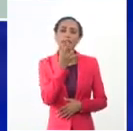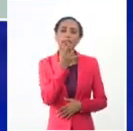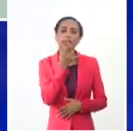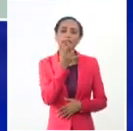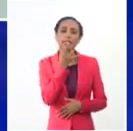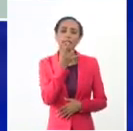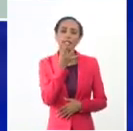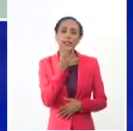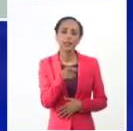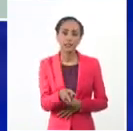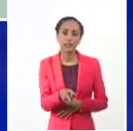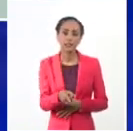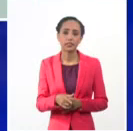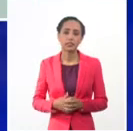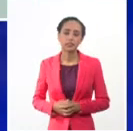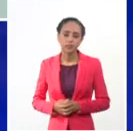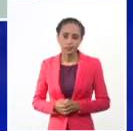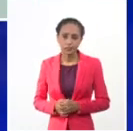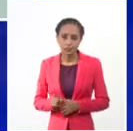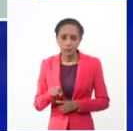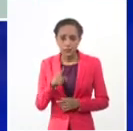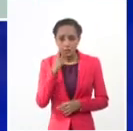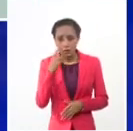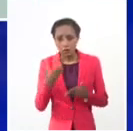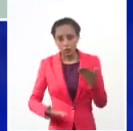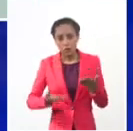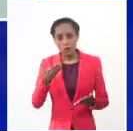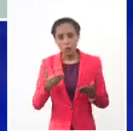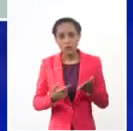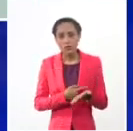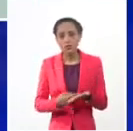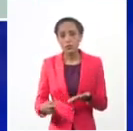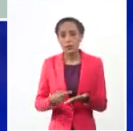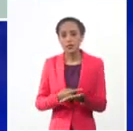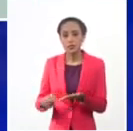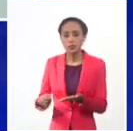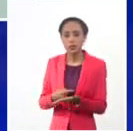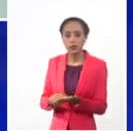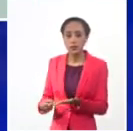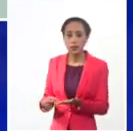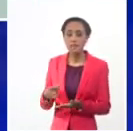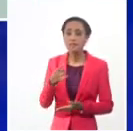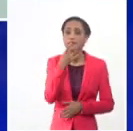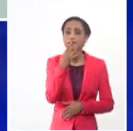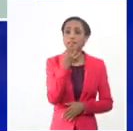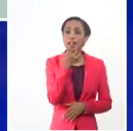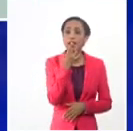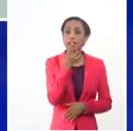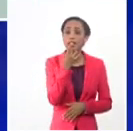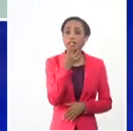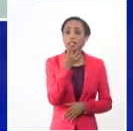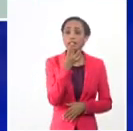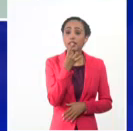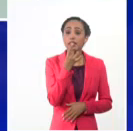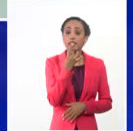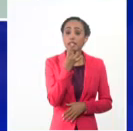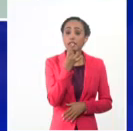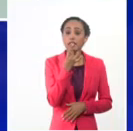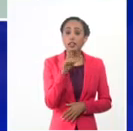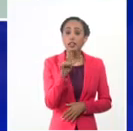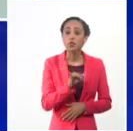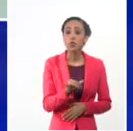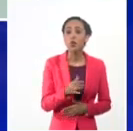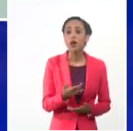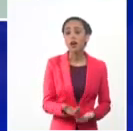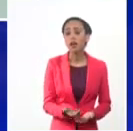ustedes ven, y si hubiéramos puesto la comparación por semana, el verde, como el verde olivo